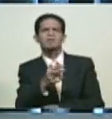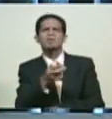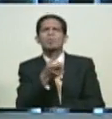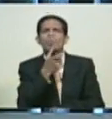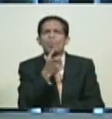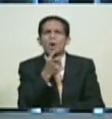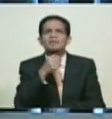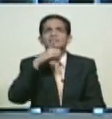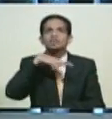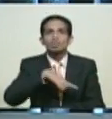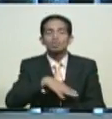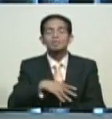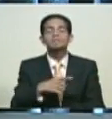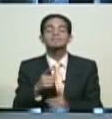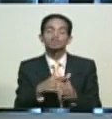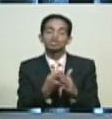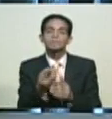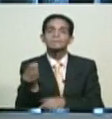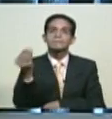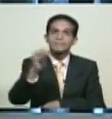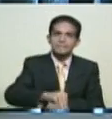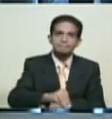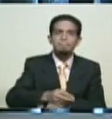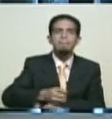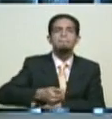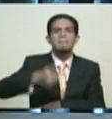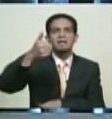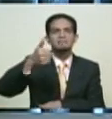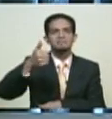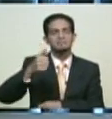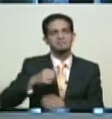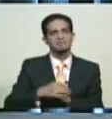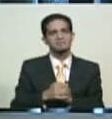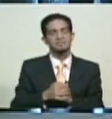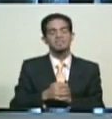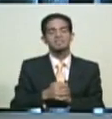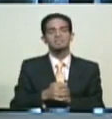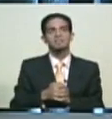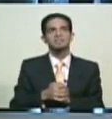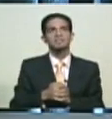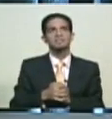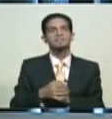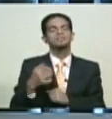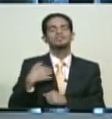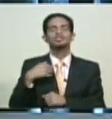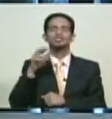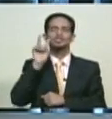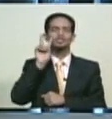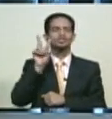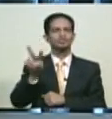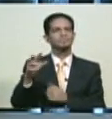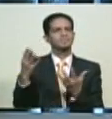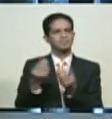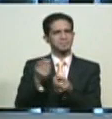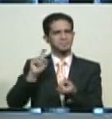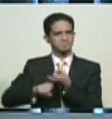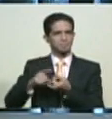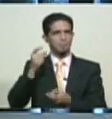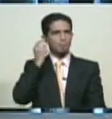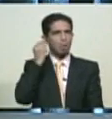hay que tomar con fuerza la producción de cereales y yo estoy viendo concilia un serial